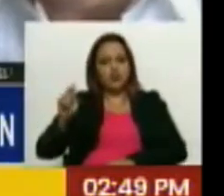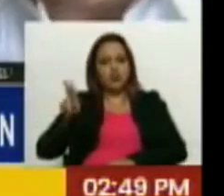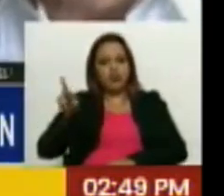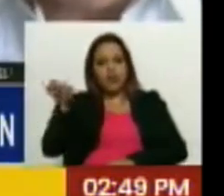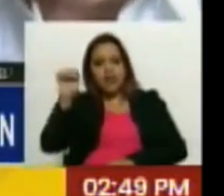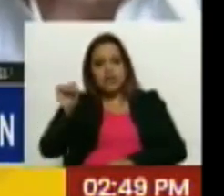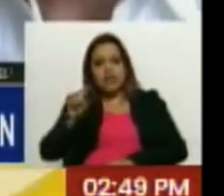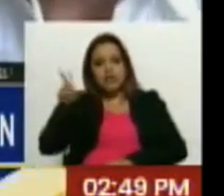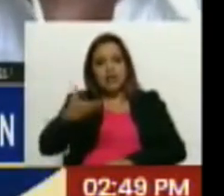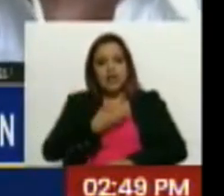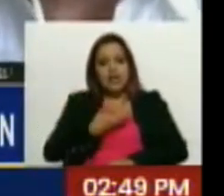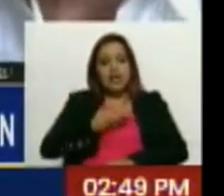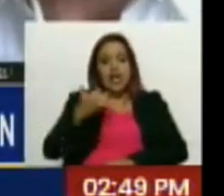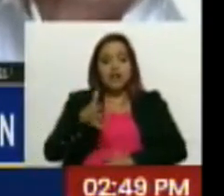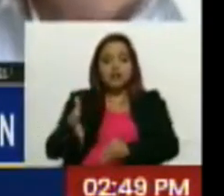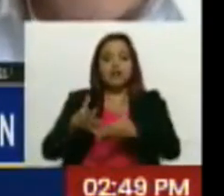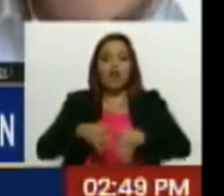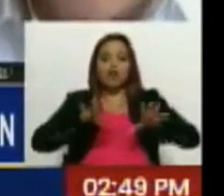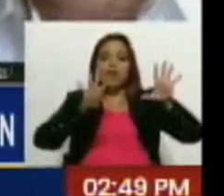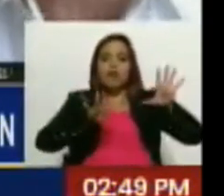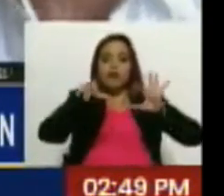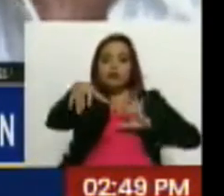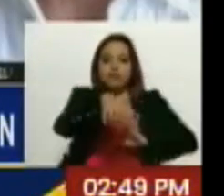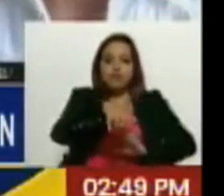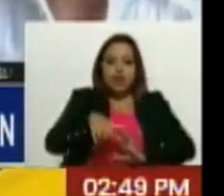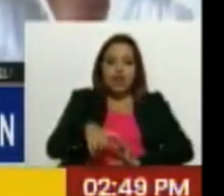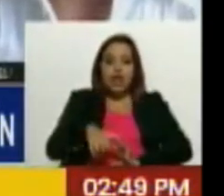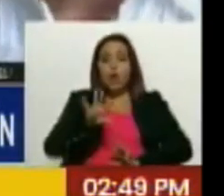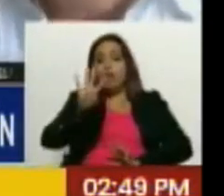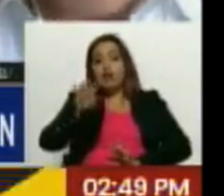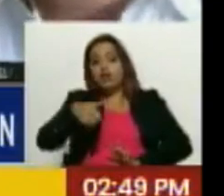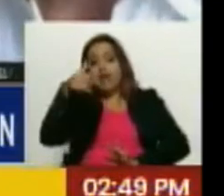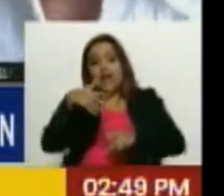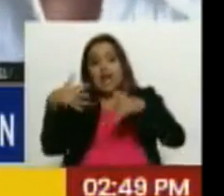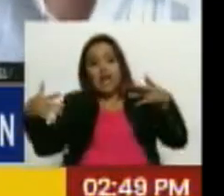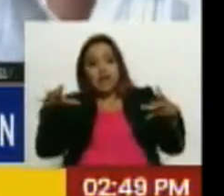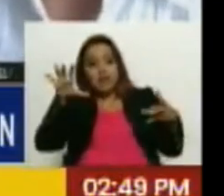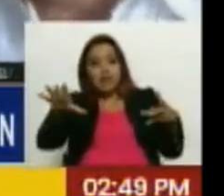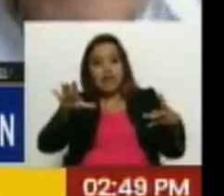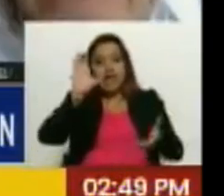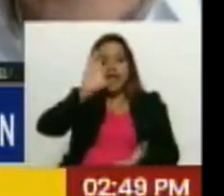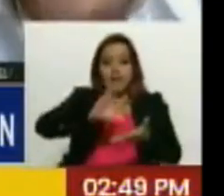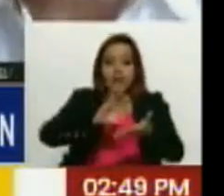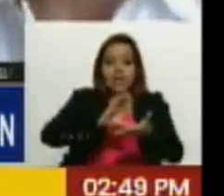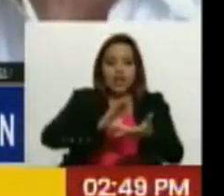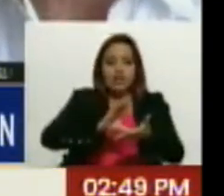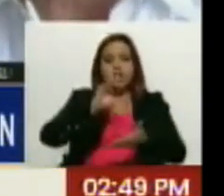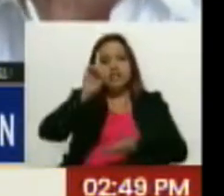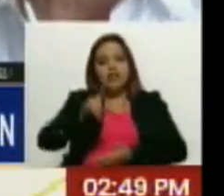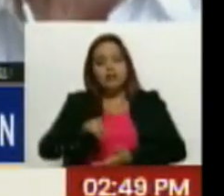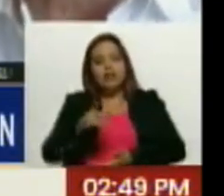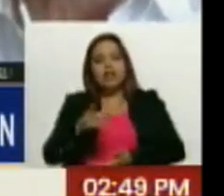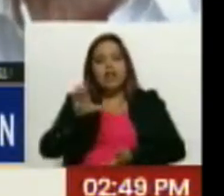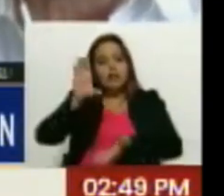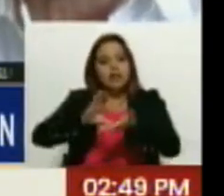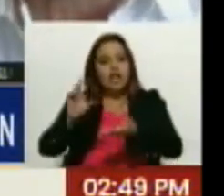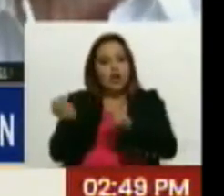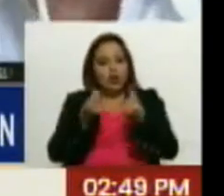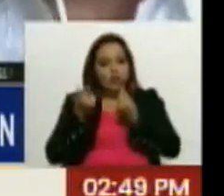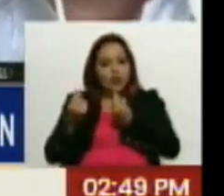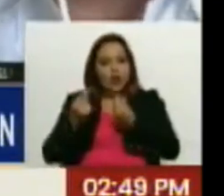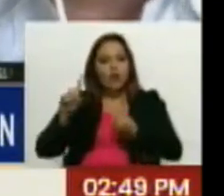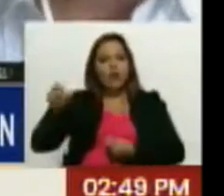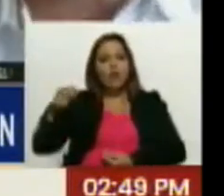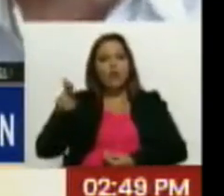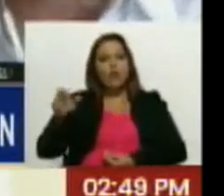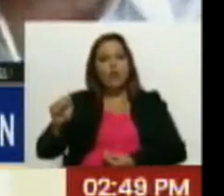en 9 provincias, de esas las 4 más grandes del país, en la capital de la República y en la capital económica de la República, que es Guayaquil,